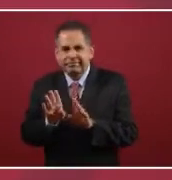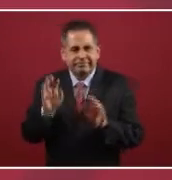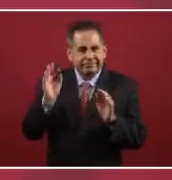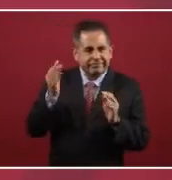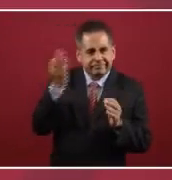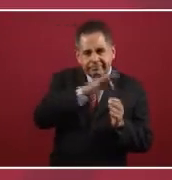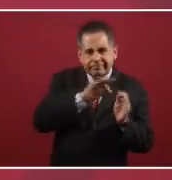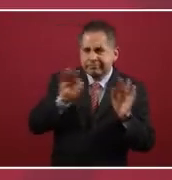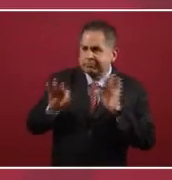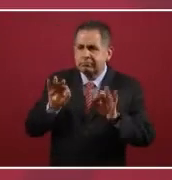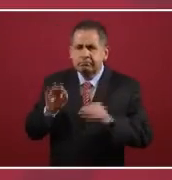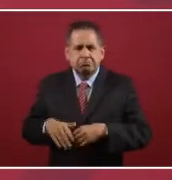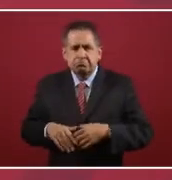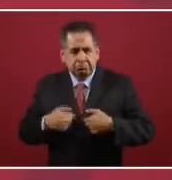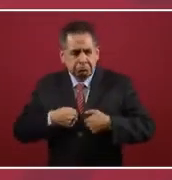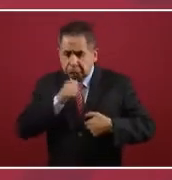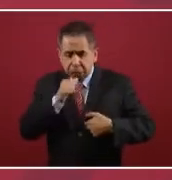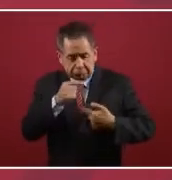preocupar?